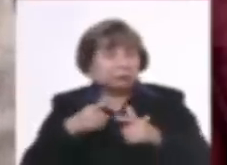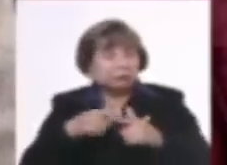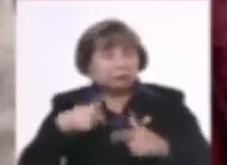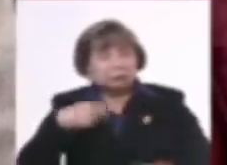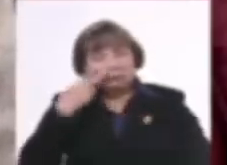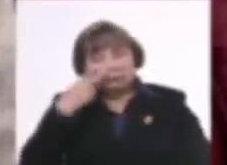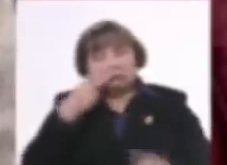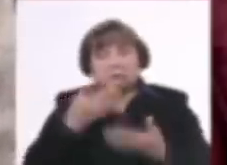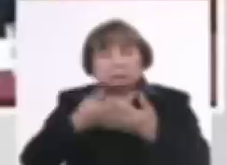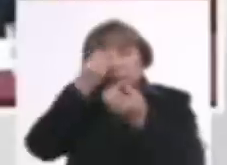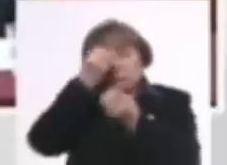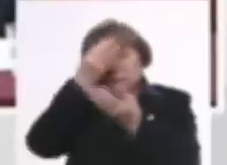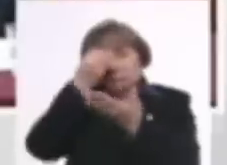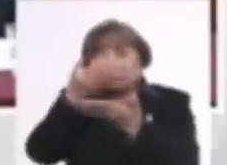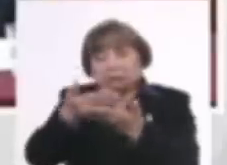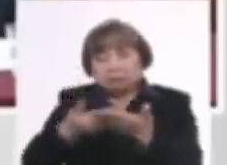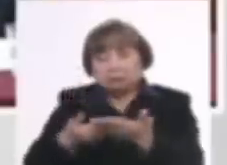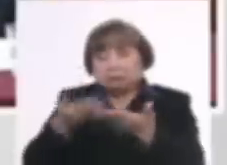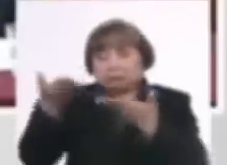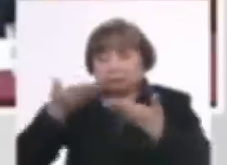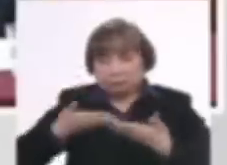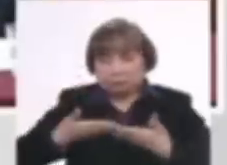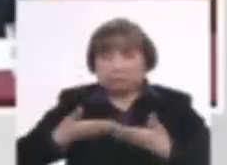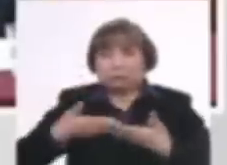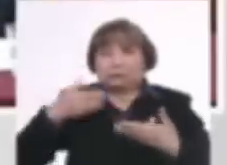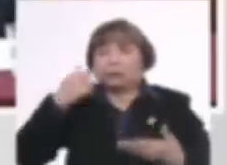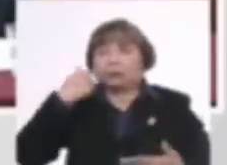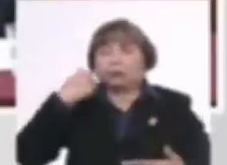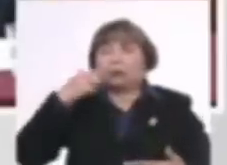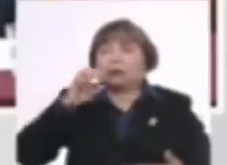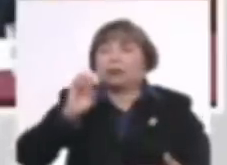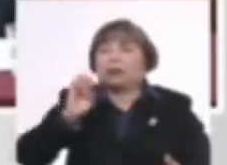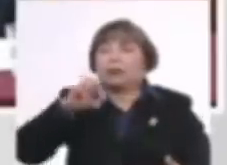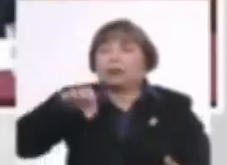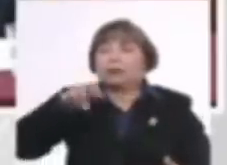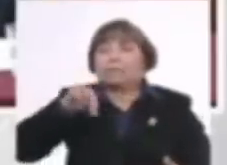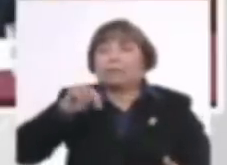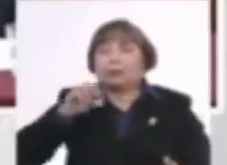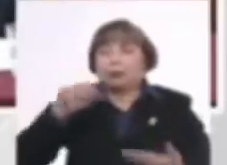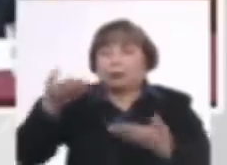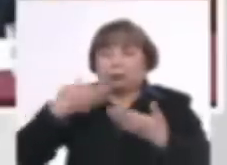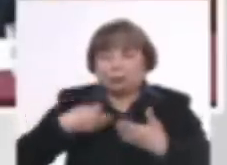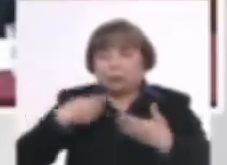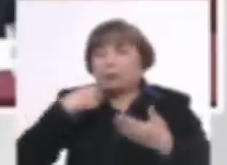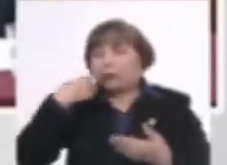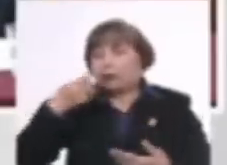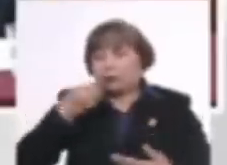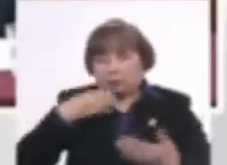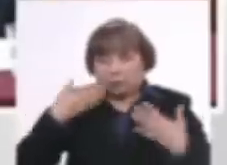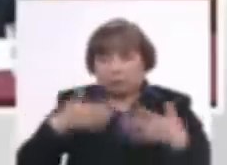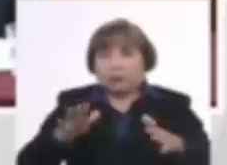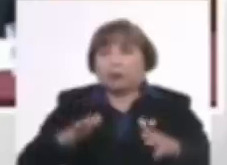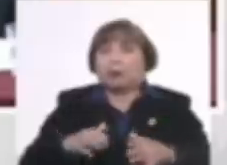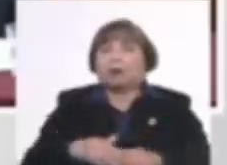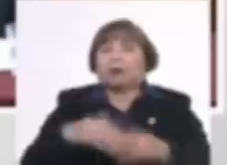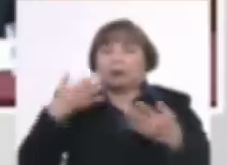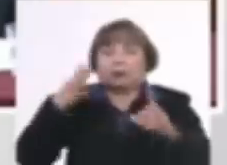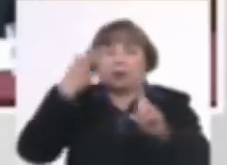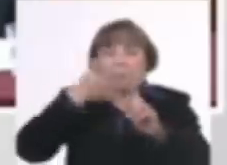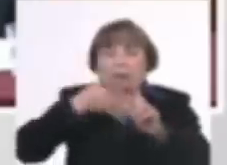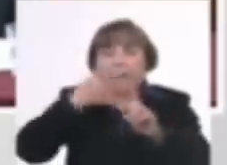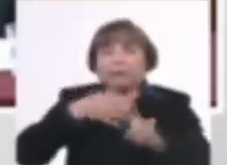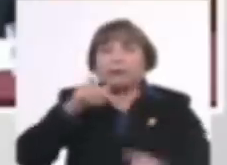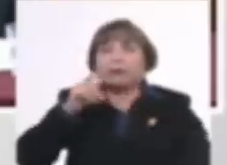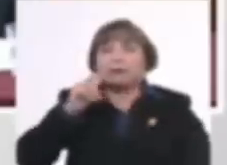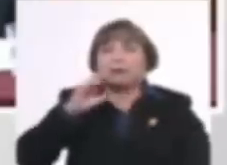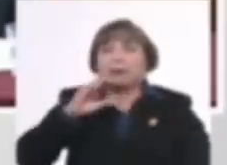y teniendo la información que me había pasado el señor Espino, para el cual laboraba, me dijo que ya había un perfil